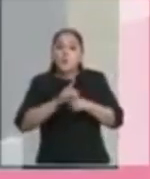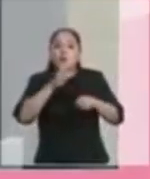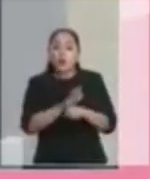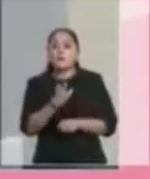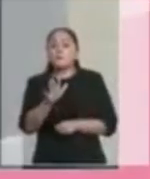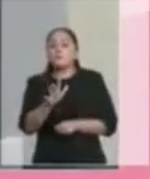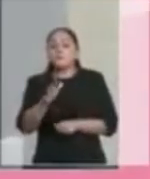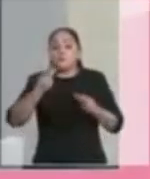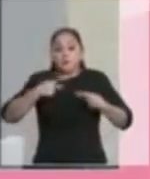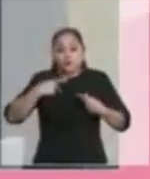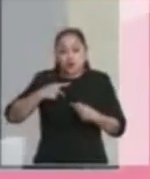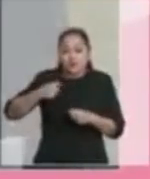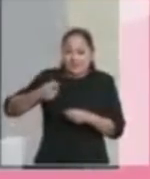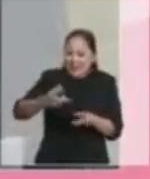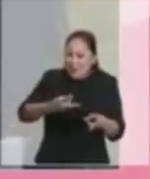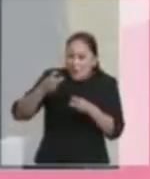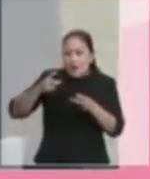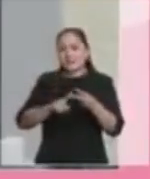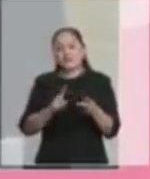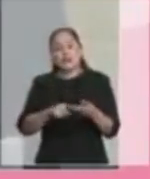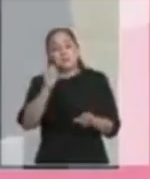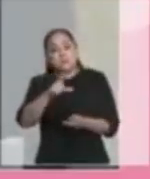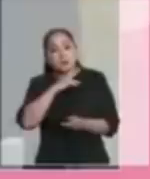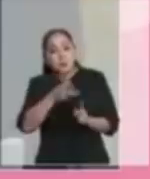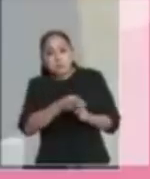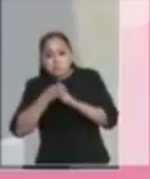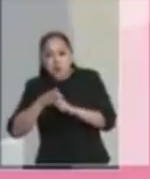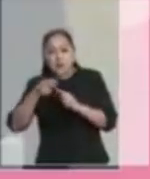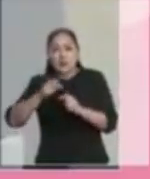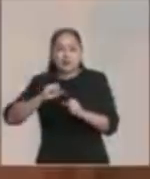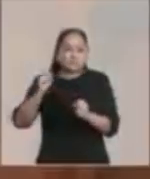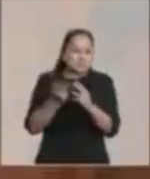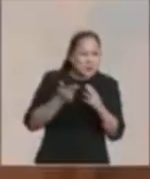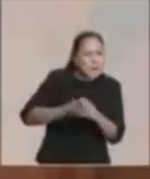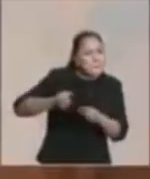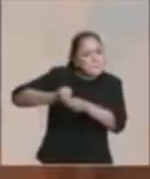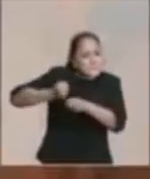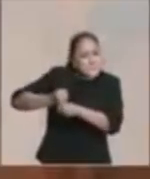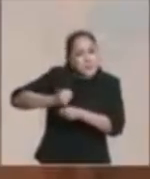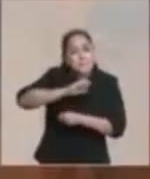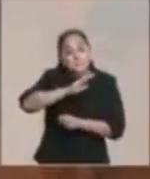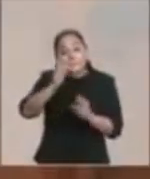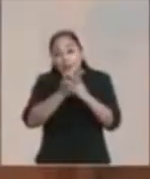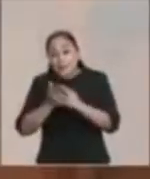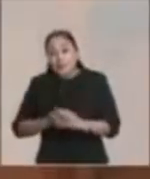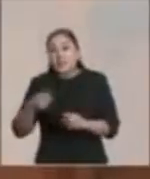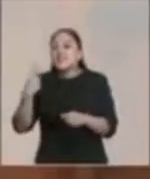secuestran, torturan y matan también son mexicanos. Así es, Denise. Lo que voy a hacer es defender a las